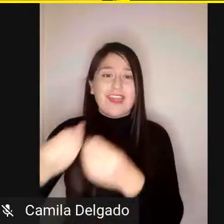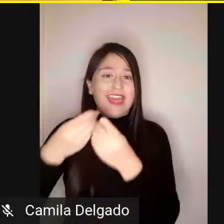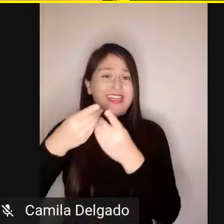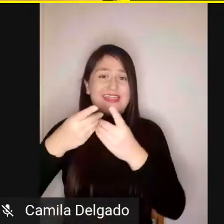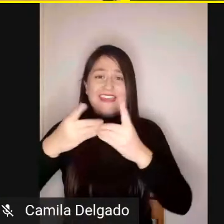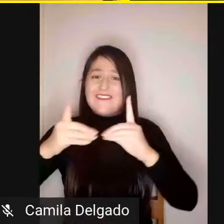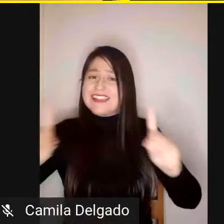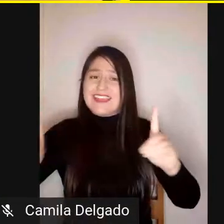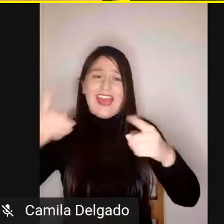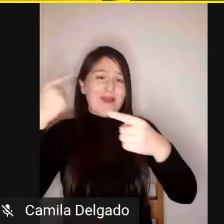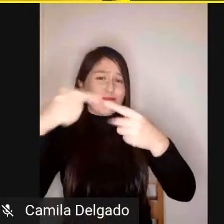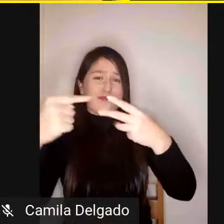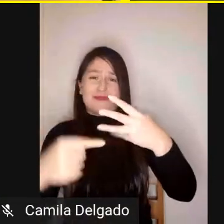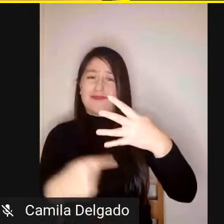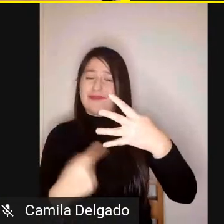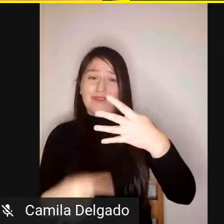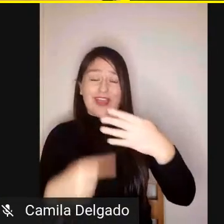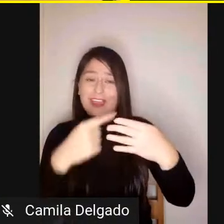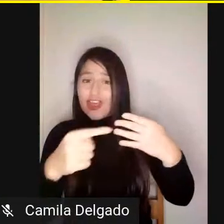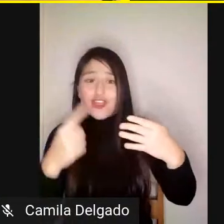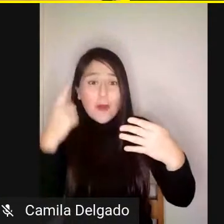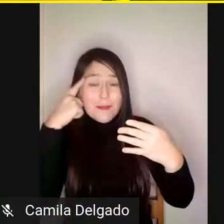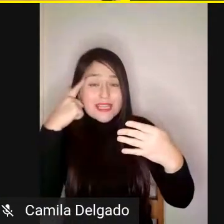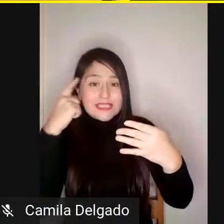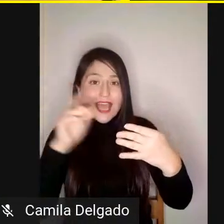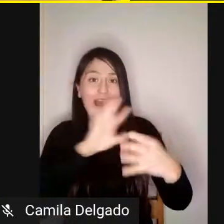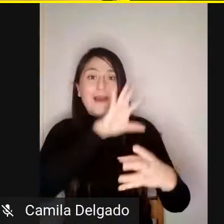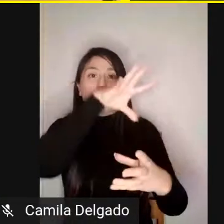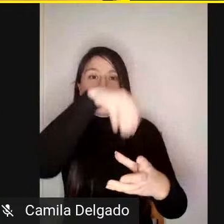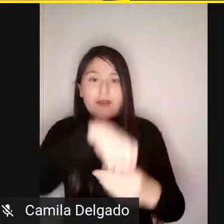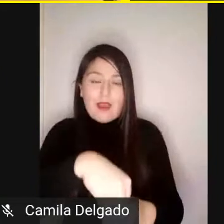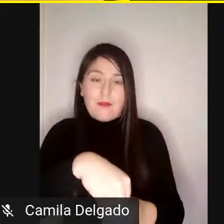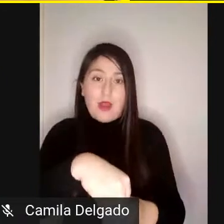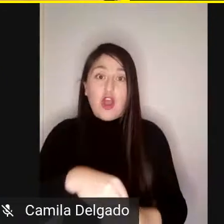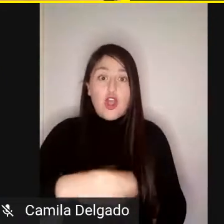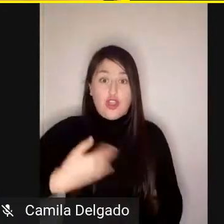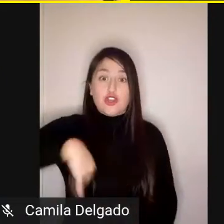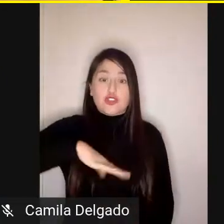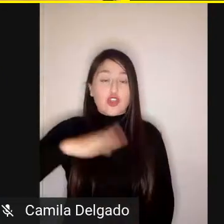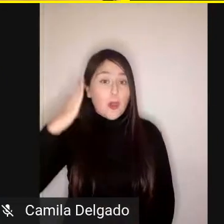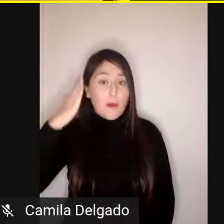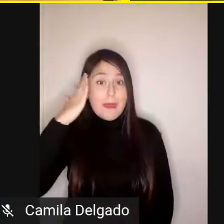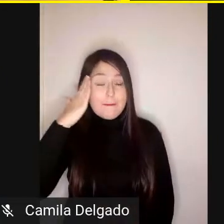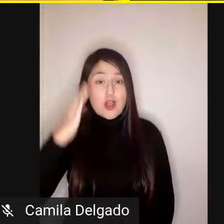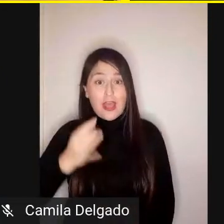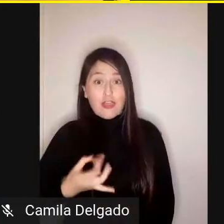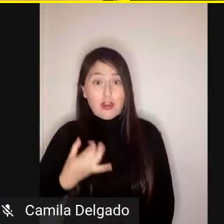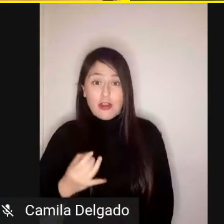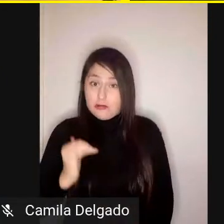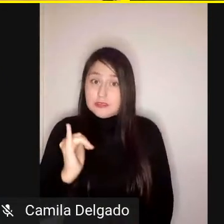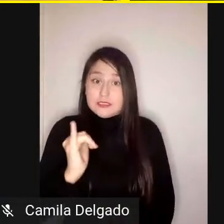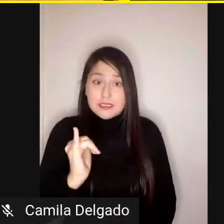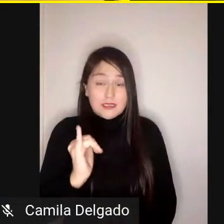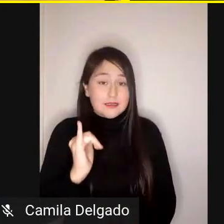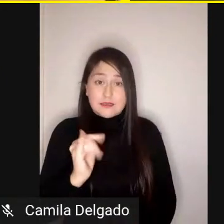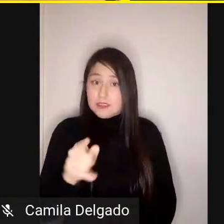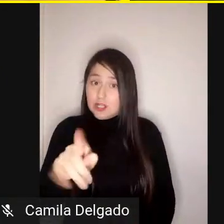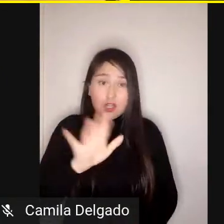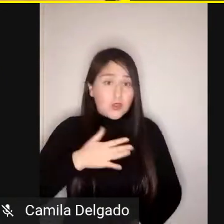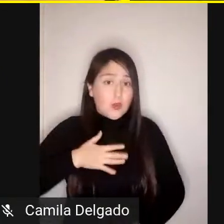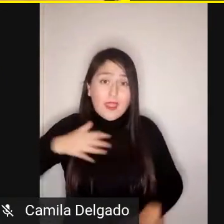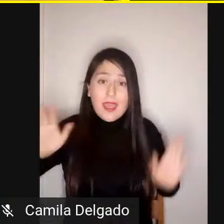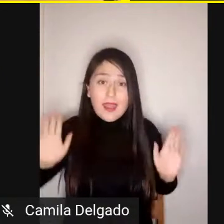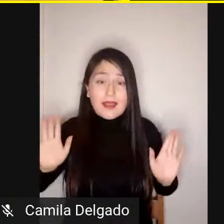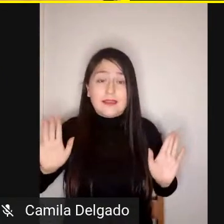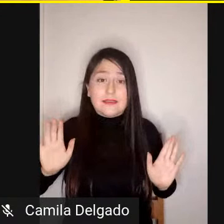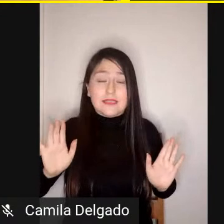etcétera, que hay que considerar. ¿Que somos la memoria del dolor? Ok, somos la memoria del dolor, lo que tú quieras. Pero